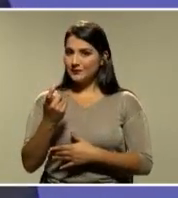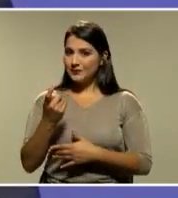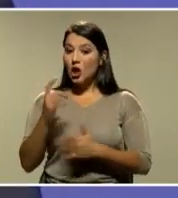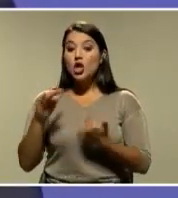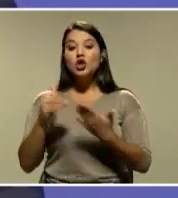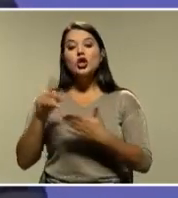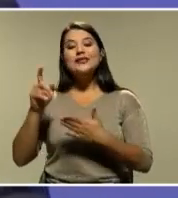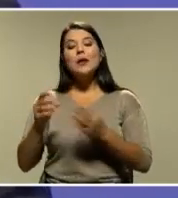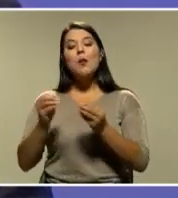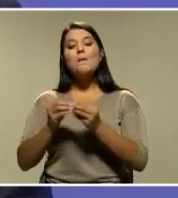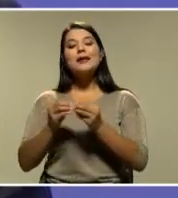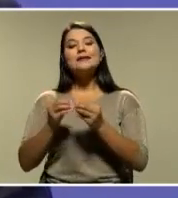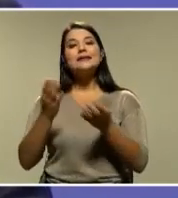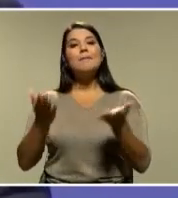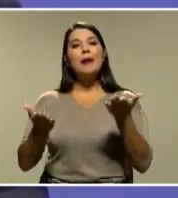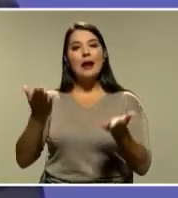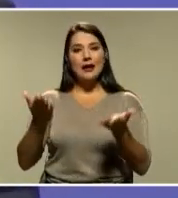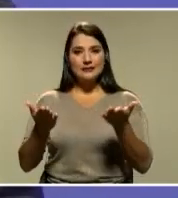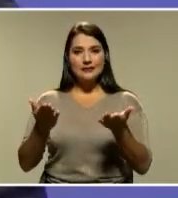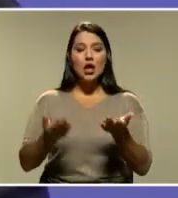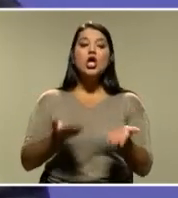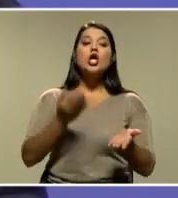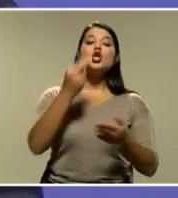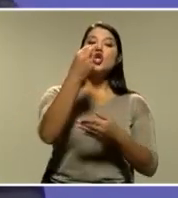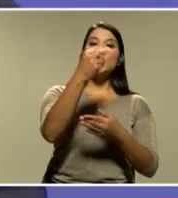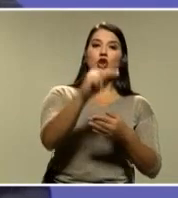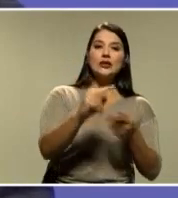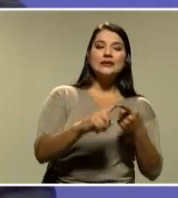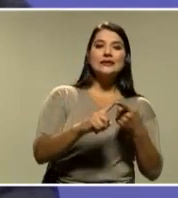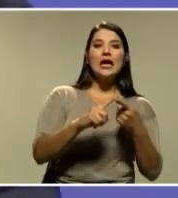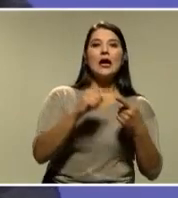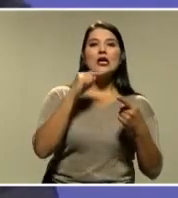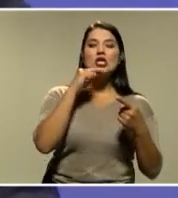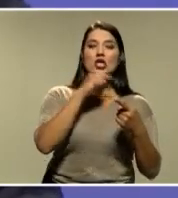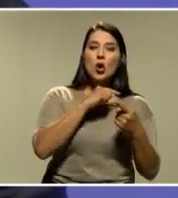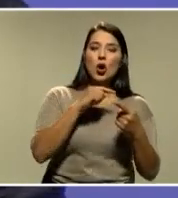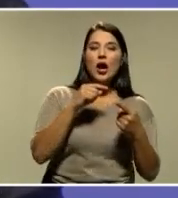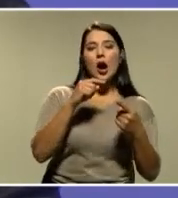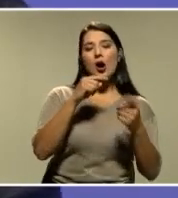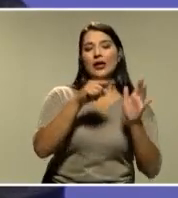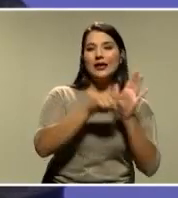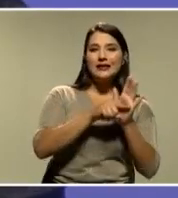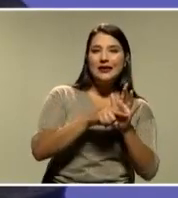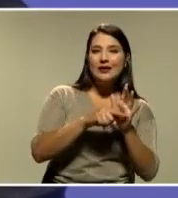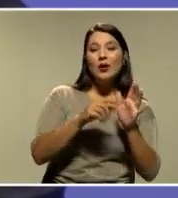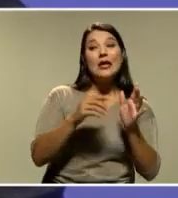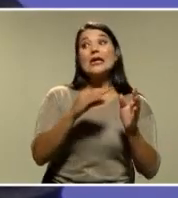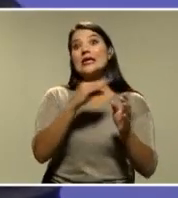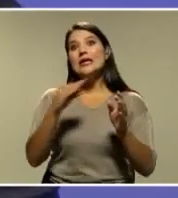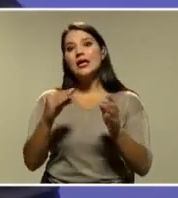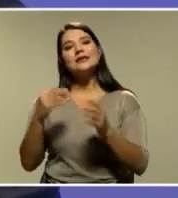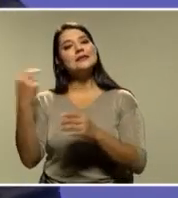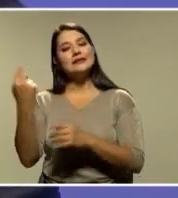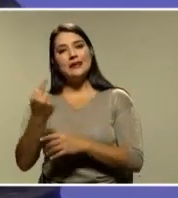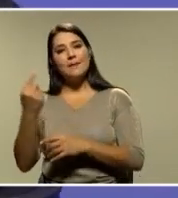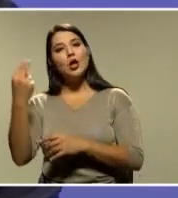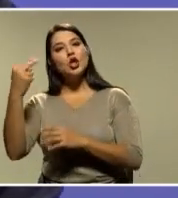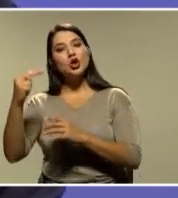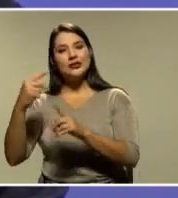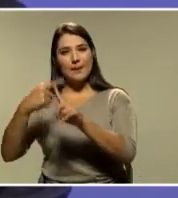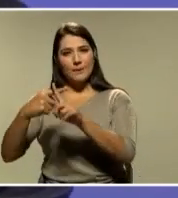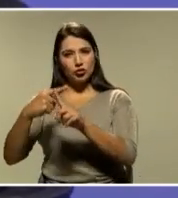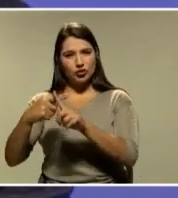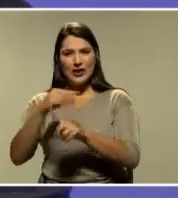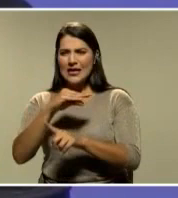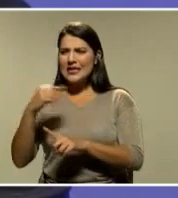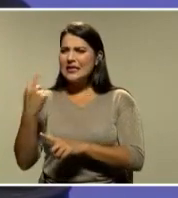balance, ¿verdad?, entre la noticia roja, la noticia positiva, y tratar de dejar siempre en las personas algún tipo de esperanza